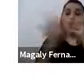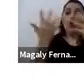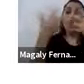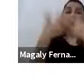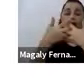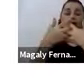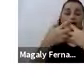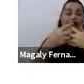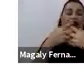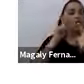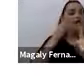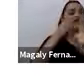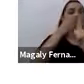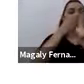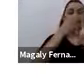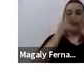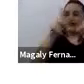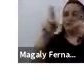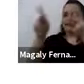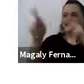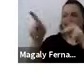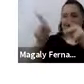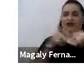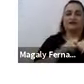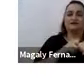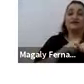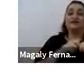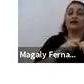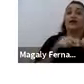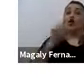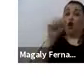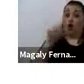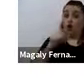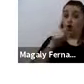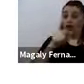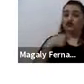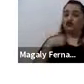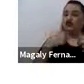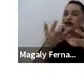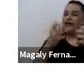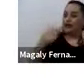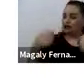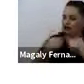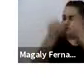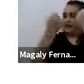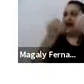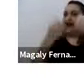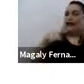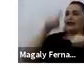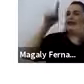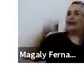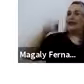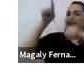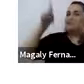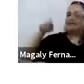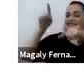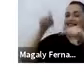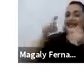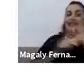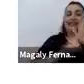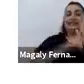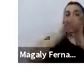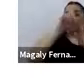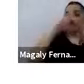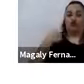efecto en los demás. Y con ello quiero desafiar el índice de desarrollo humano, que